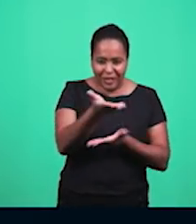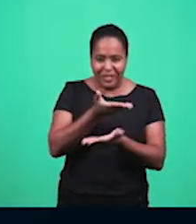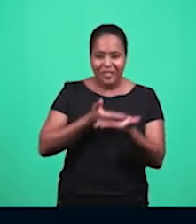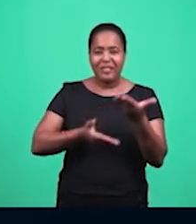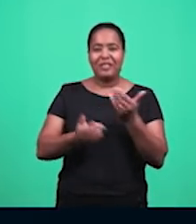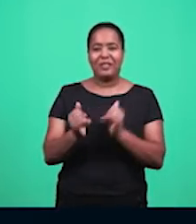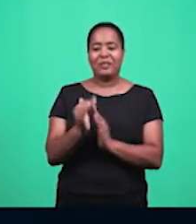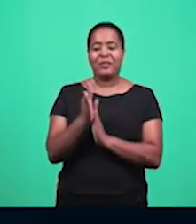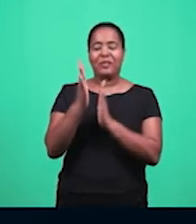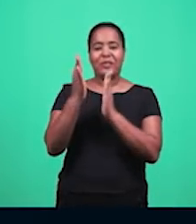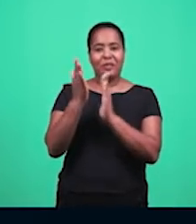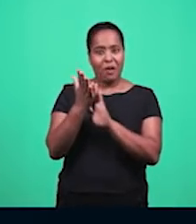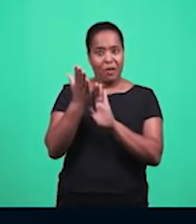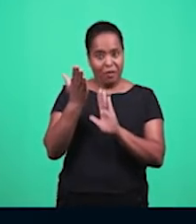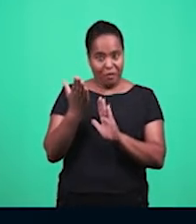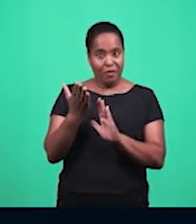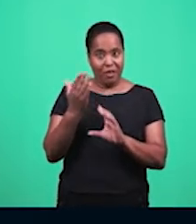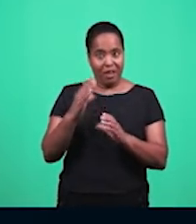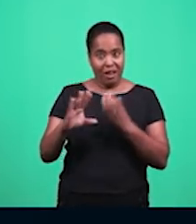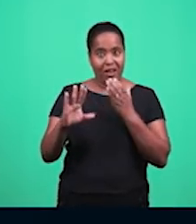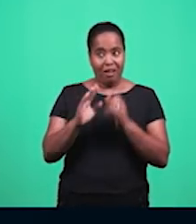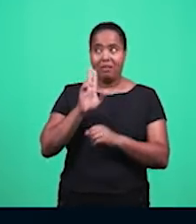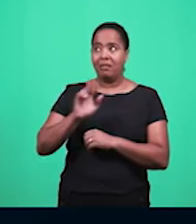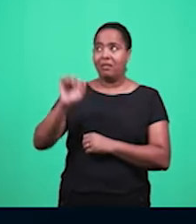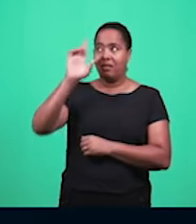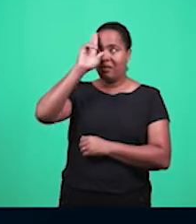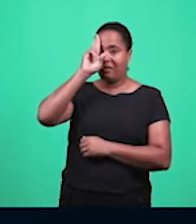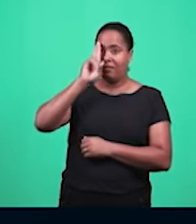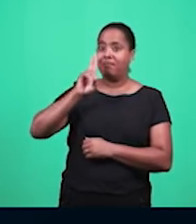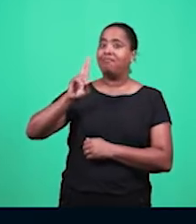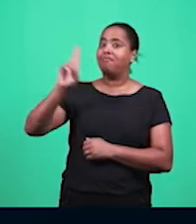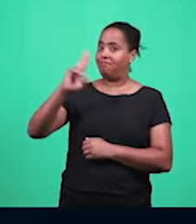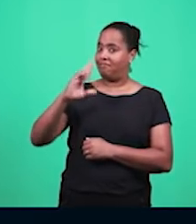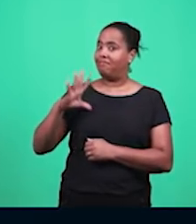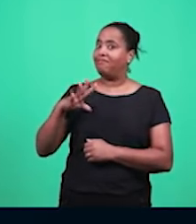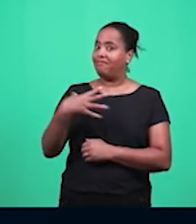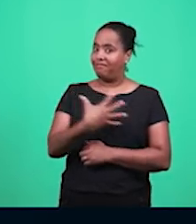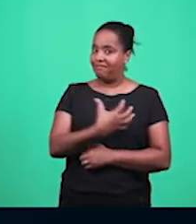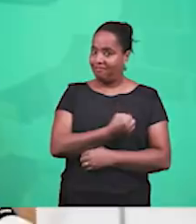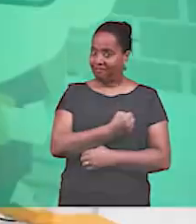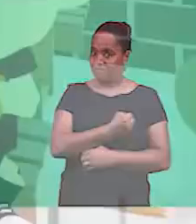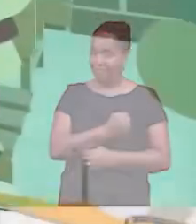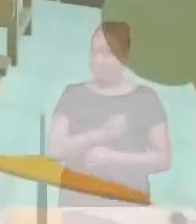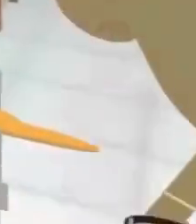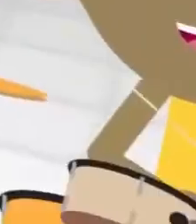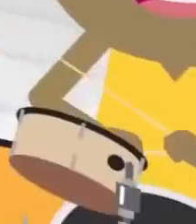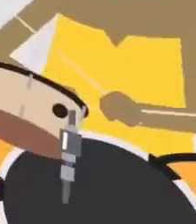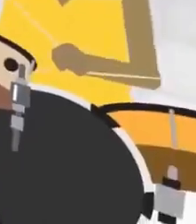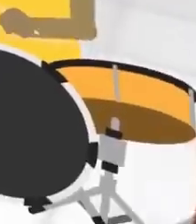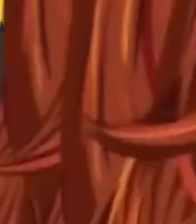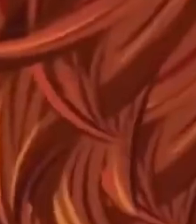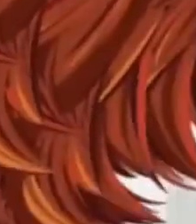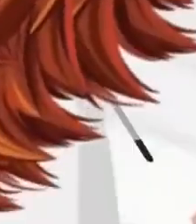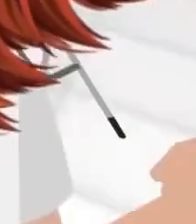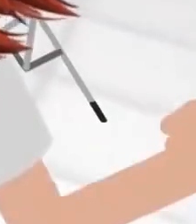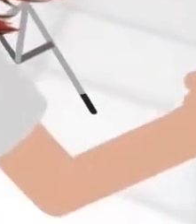participar de esta próxima alabanza que entonaremos al nombre de nuestro señor y salvador